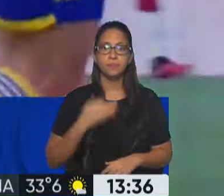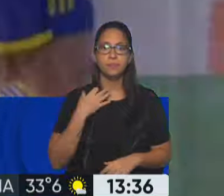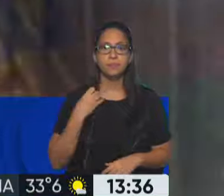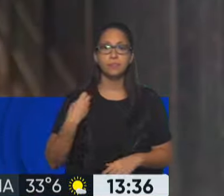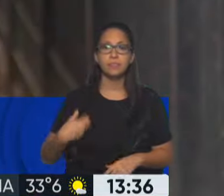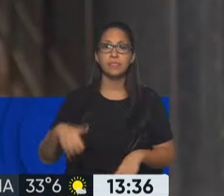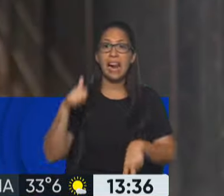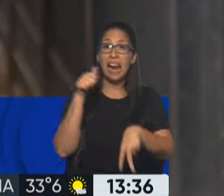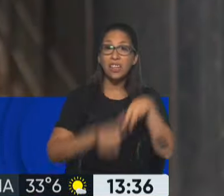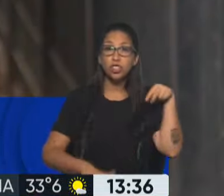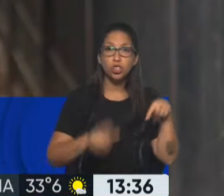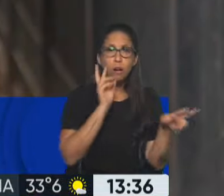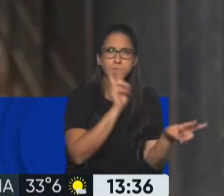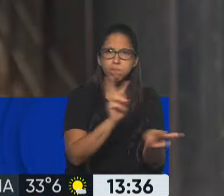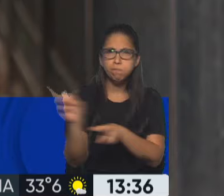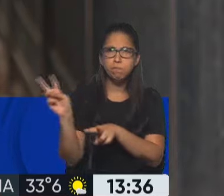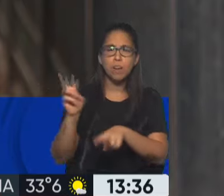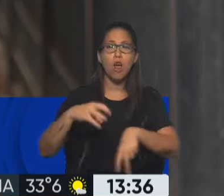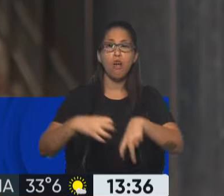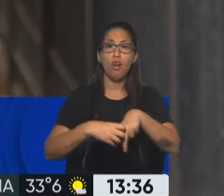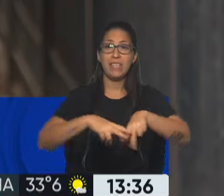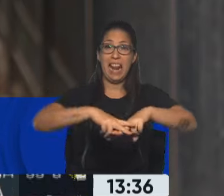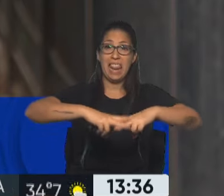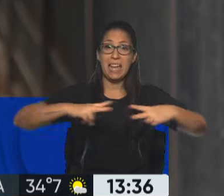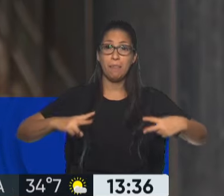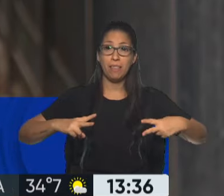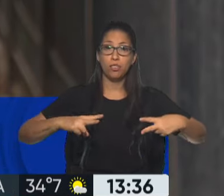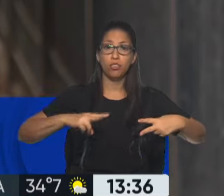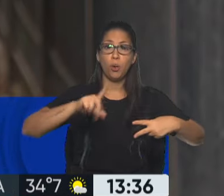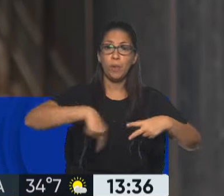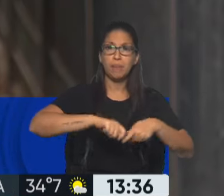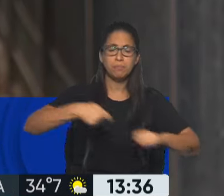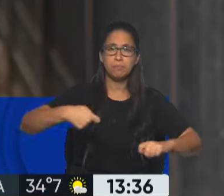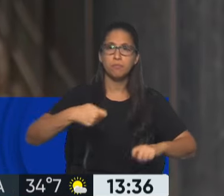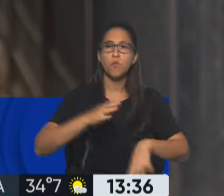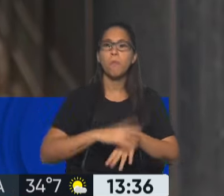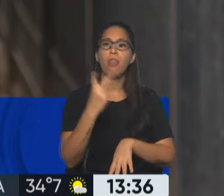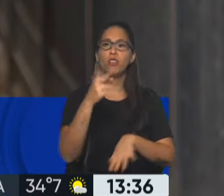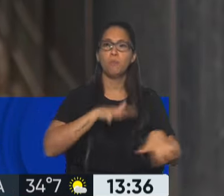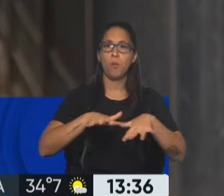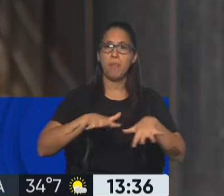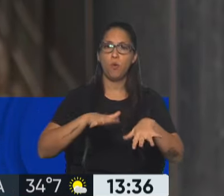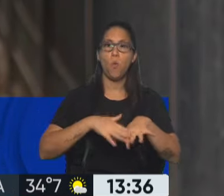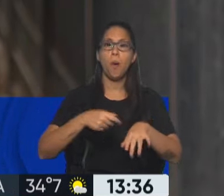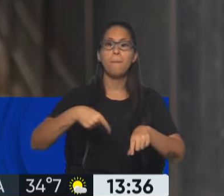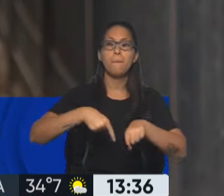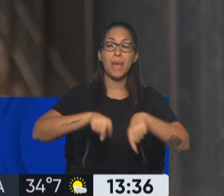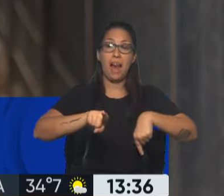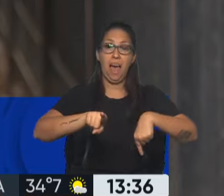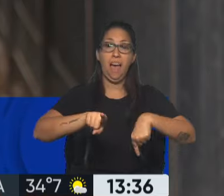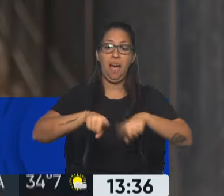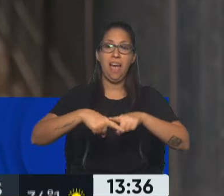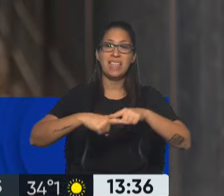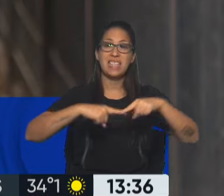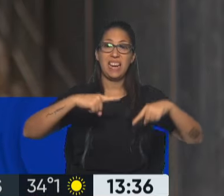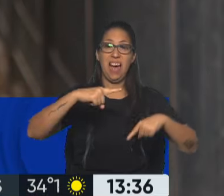Las lesiones que vemos, que son de ligamentos cruzados, sabemos que se producen por dos tipos de movimiento. Uno es estirar la pierna, como si